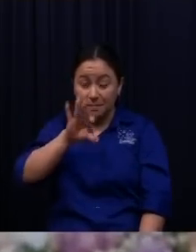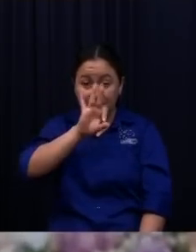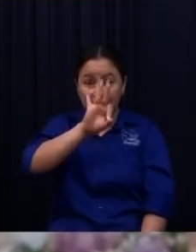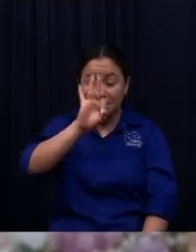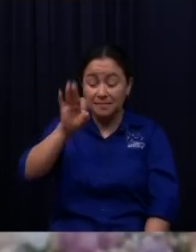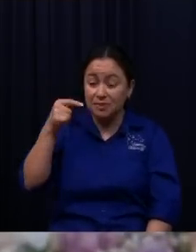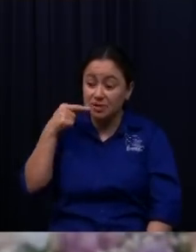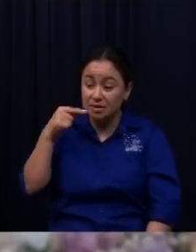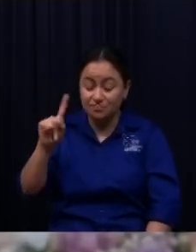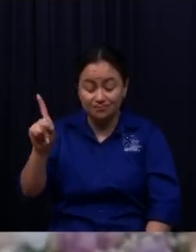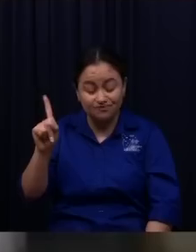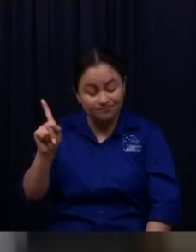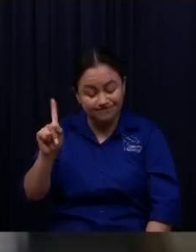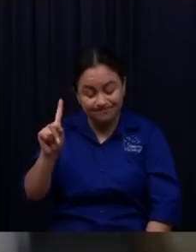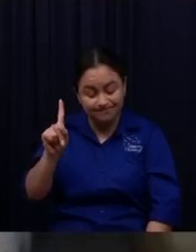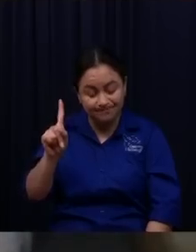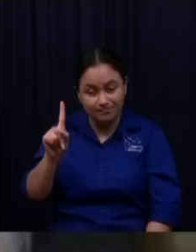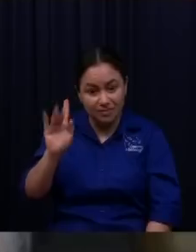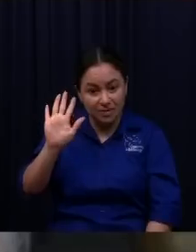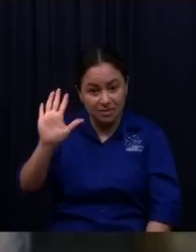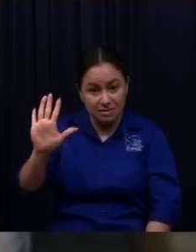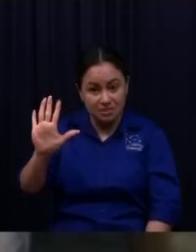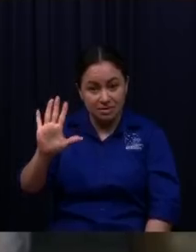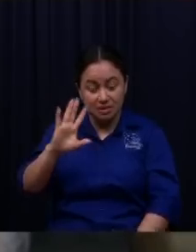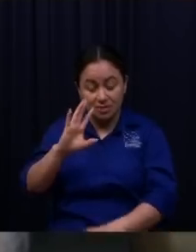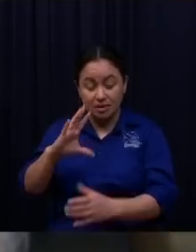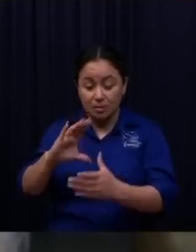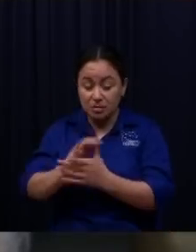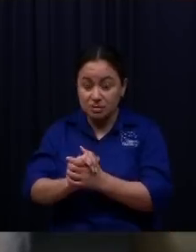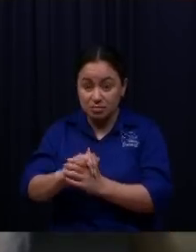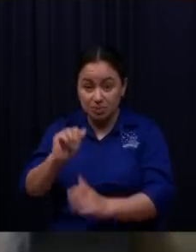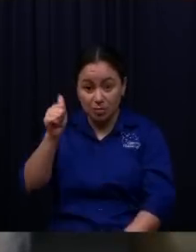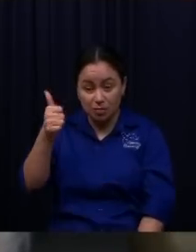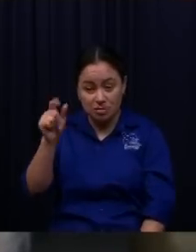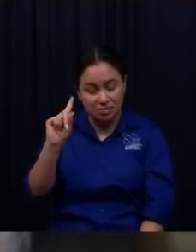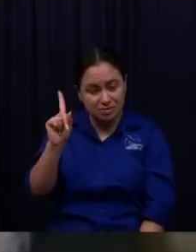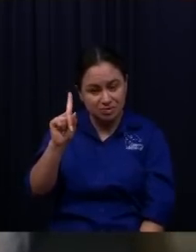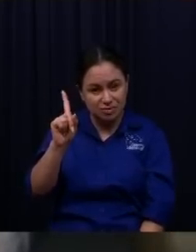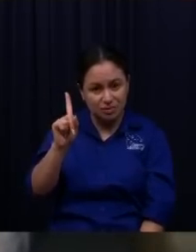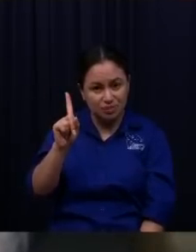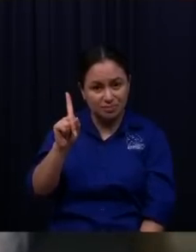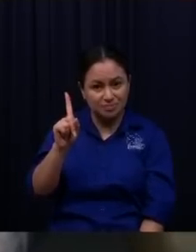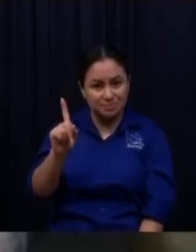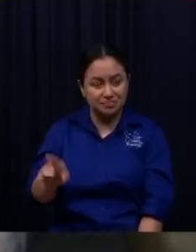que la Biblia decía que solo una. Está bueno, dijo el otro. Al día siguiente se amaneció bien